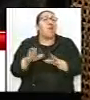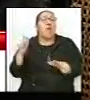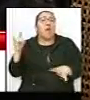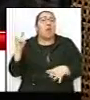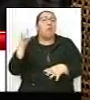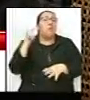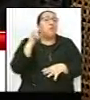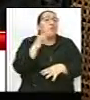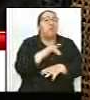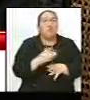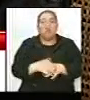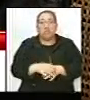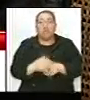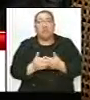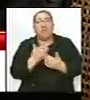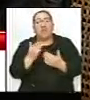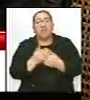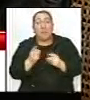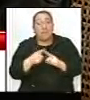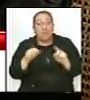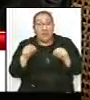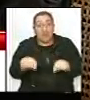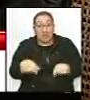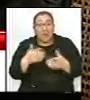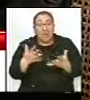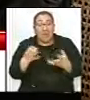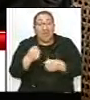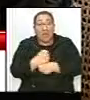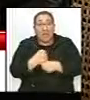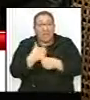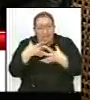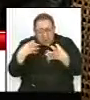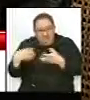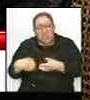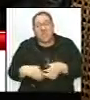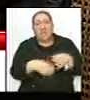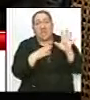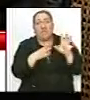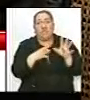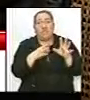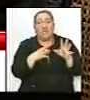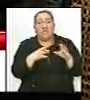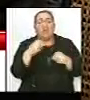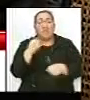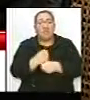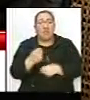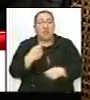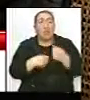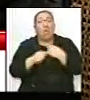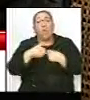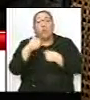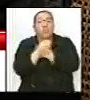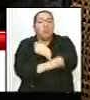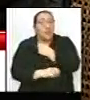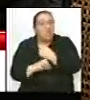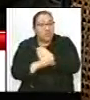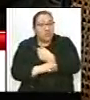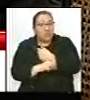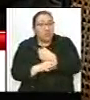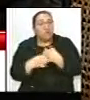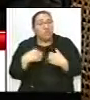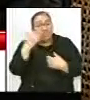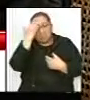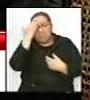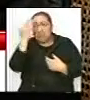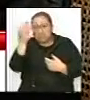avionetas. Pero este producto queremos que se lleve a otros países. Saludo lo